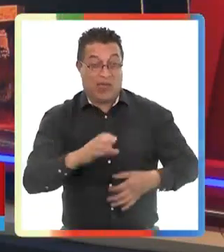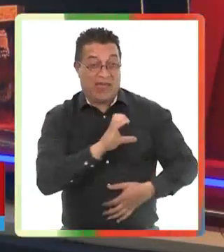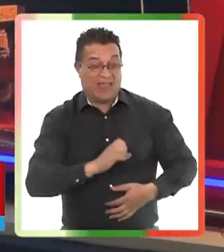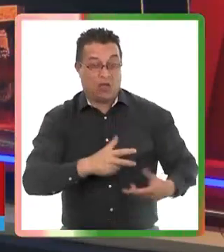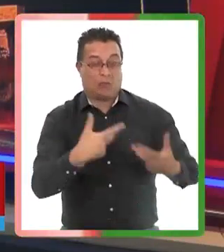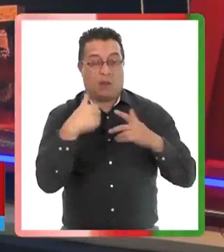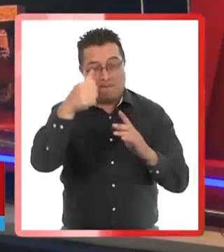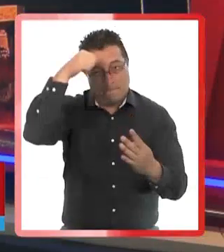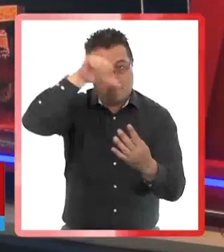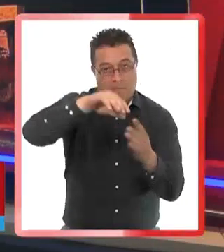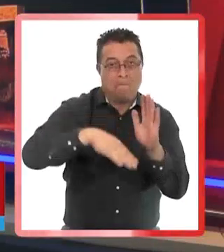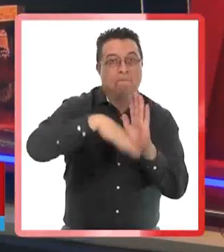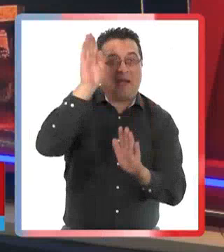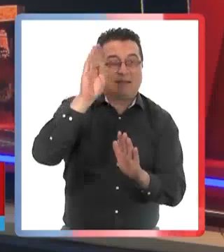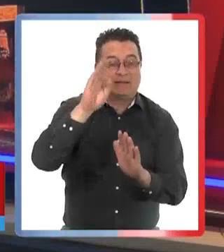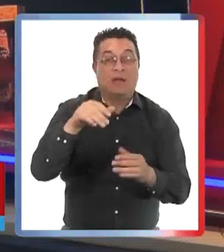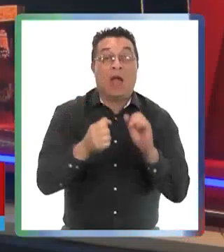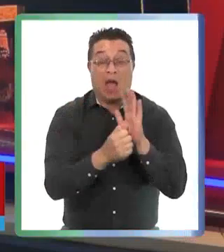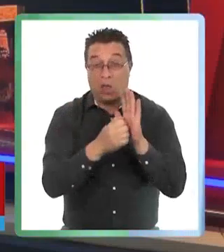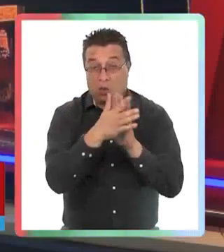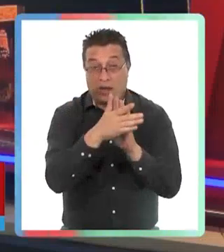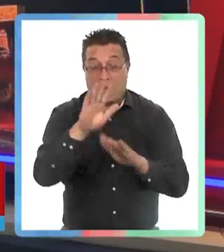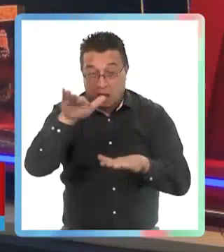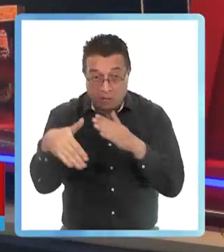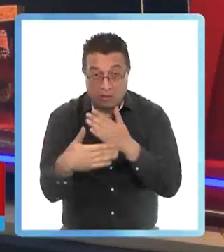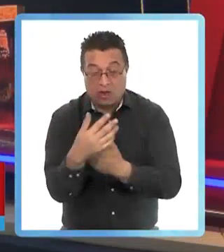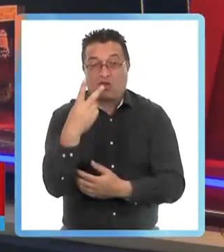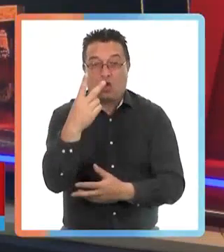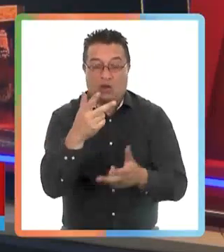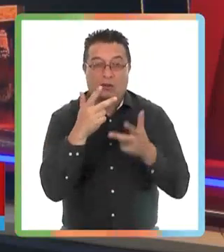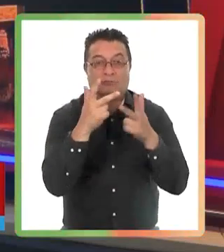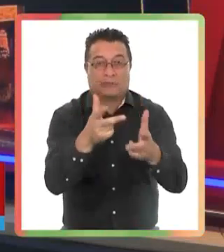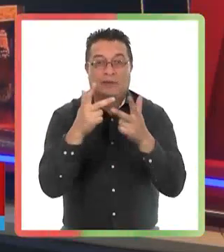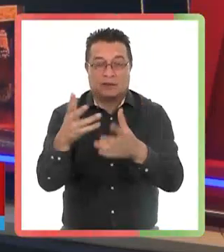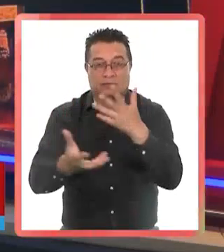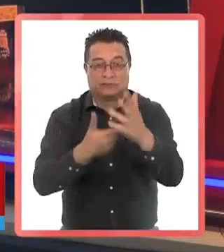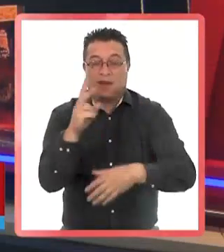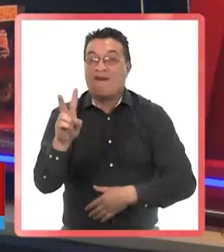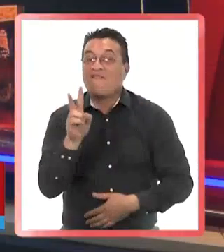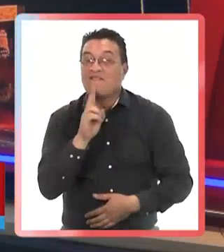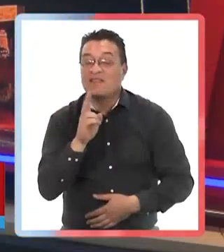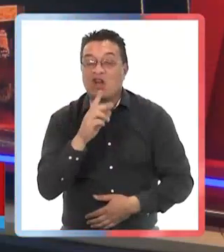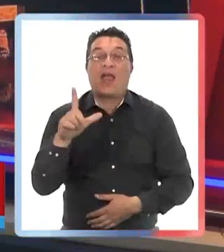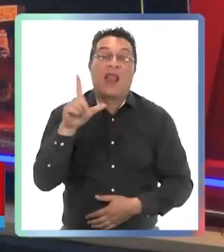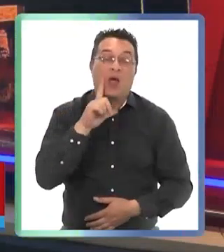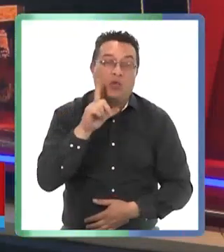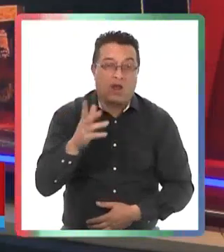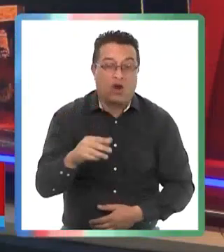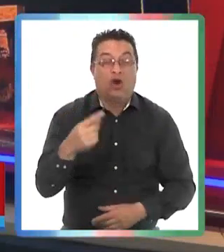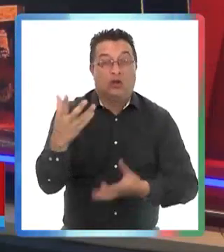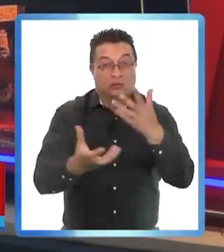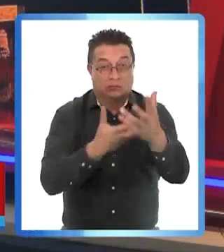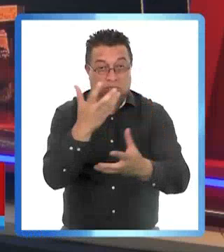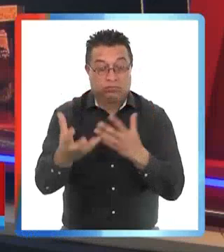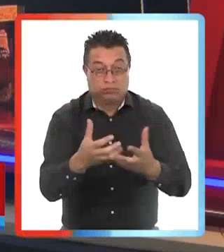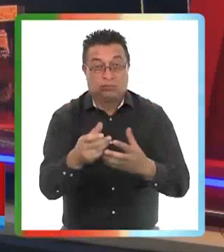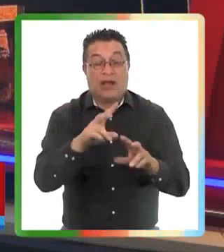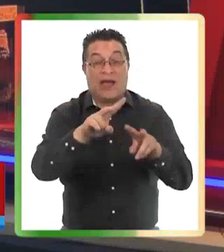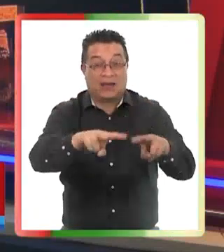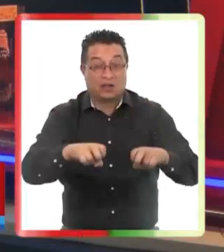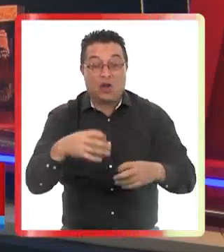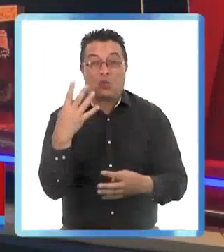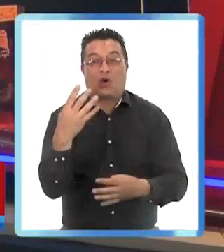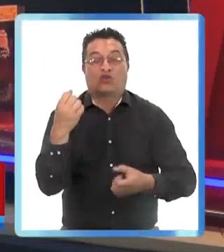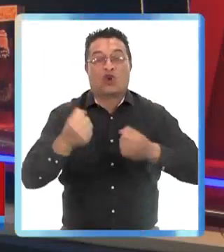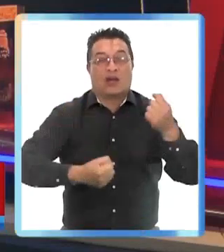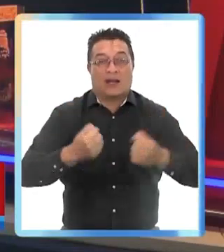además aumenta las condenas contra quienes atenten contra funcionarios de seguridad del Estado. En la Araucanía, durante la madrugada, se registraron 2 atentados incendiarios